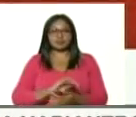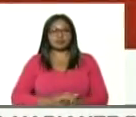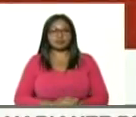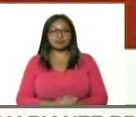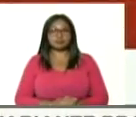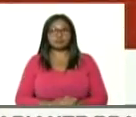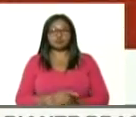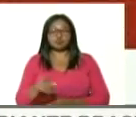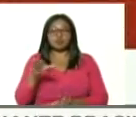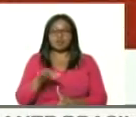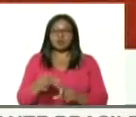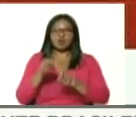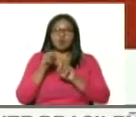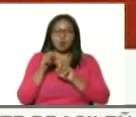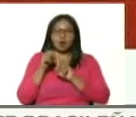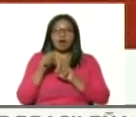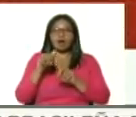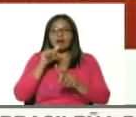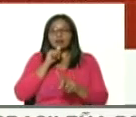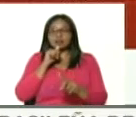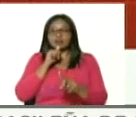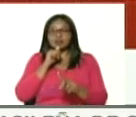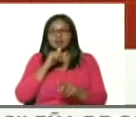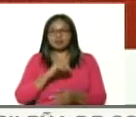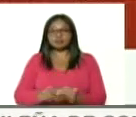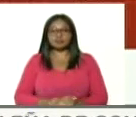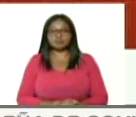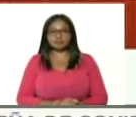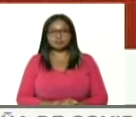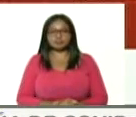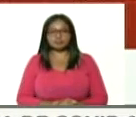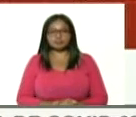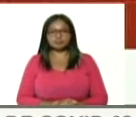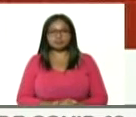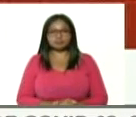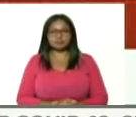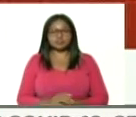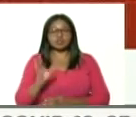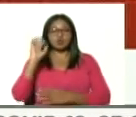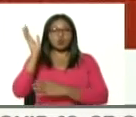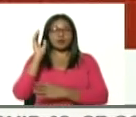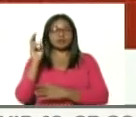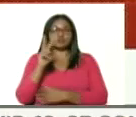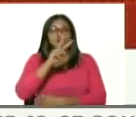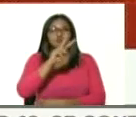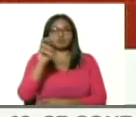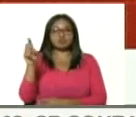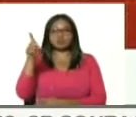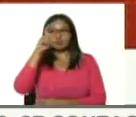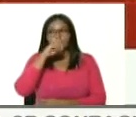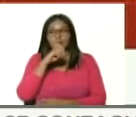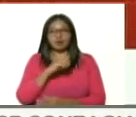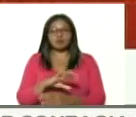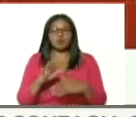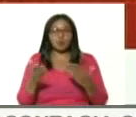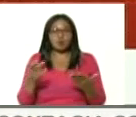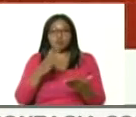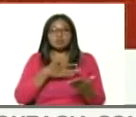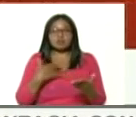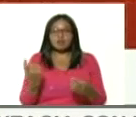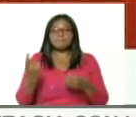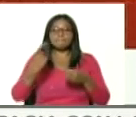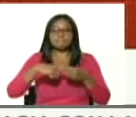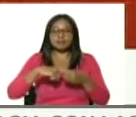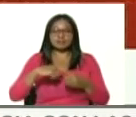usted elija allí ¿en qué Congreso Bicentenario de los Pueblos, qué capítulo quiere